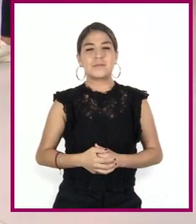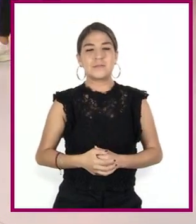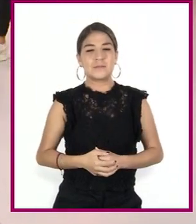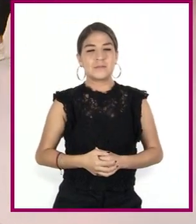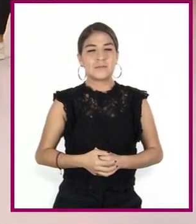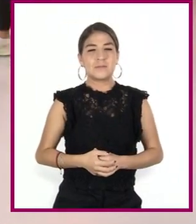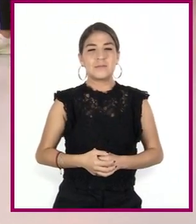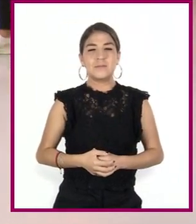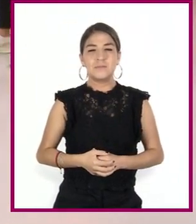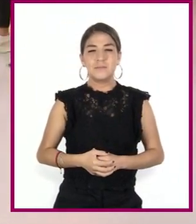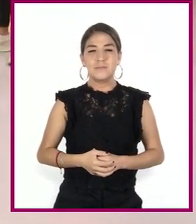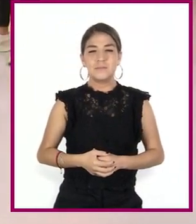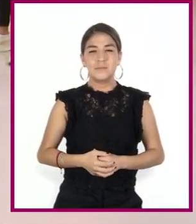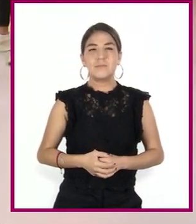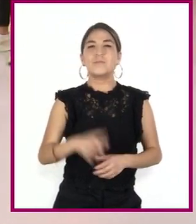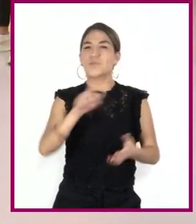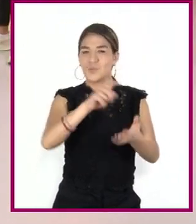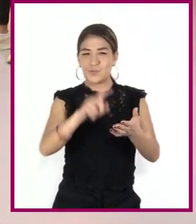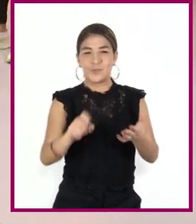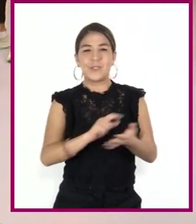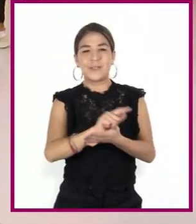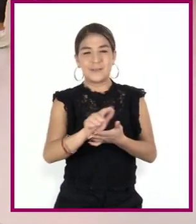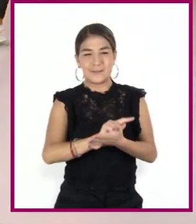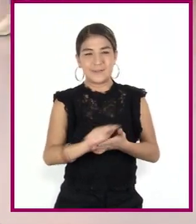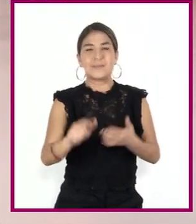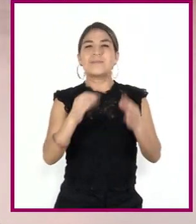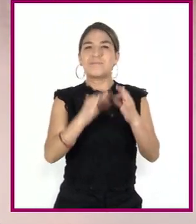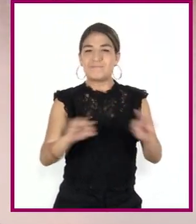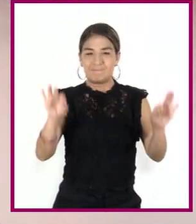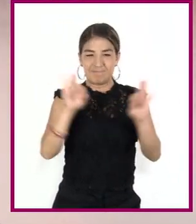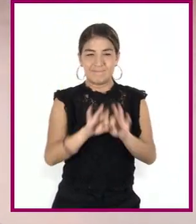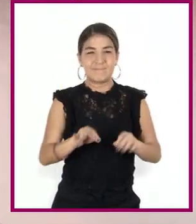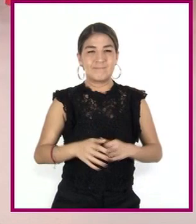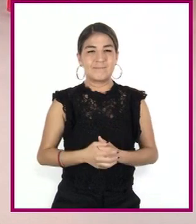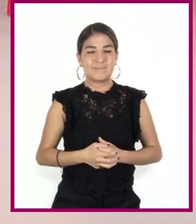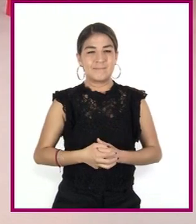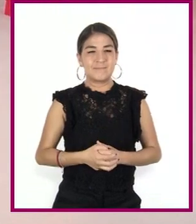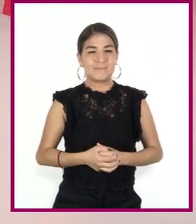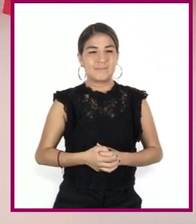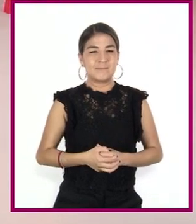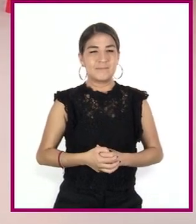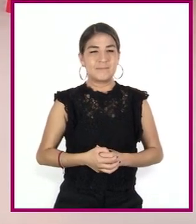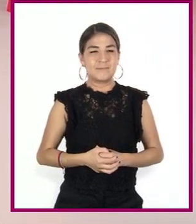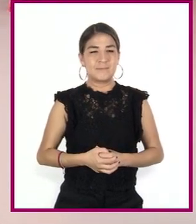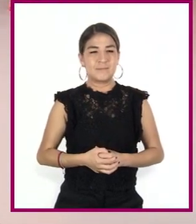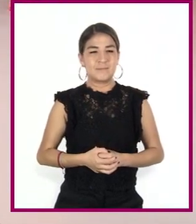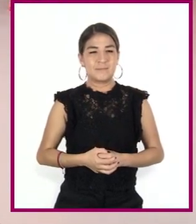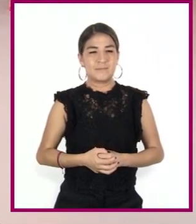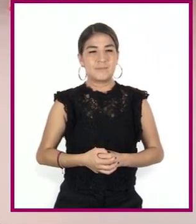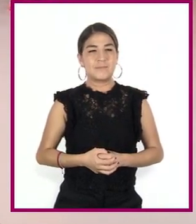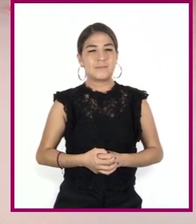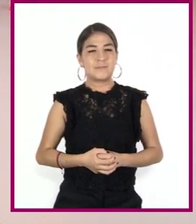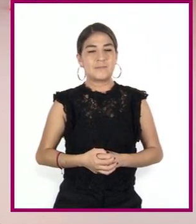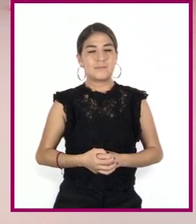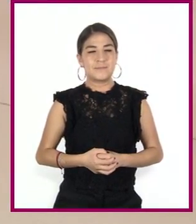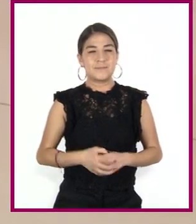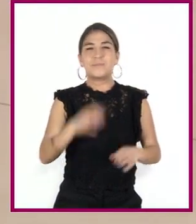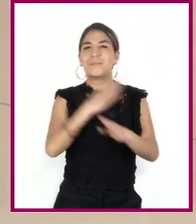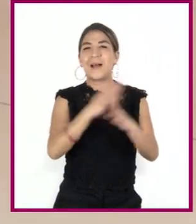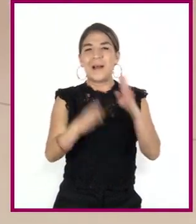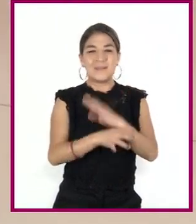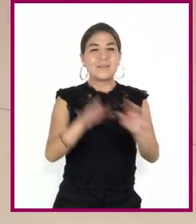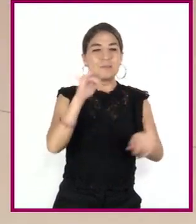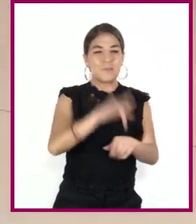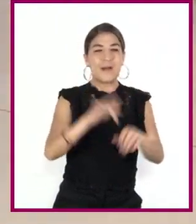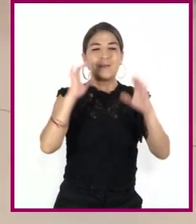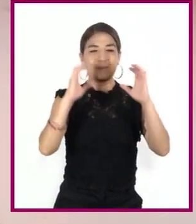favor. Maestra, a ver si quiere. Eso está bien. Muy importante. Aquí estamos tocando todo el material.